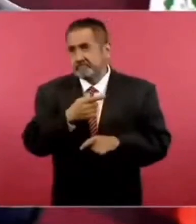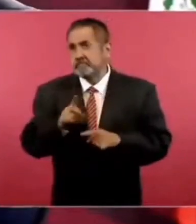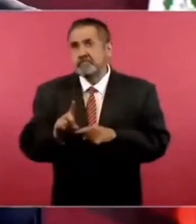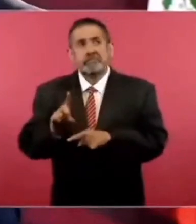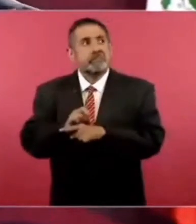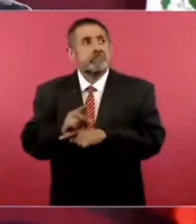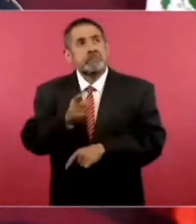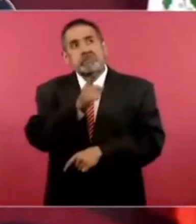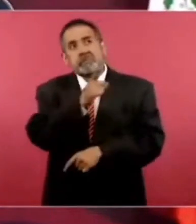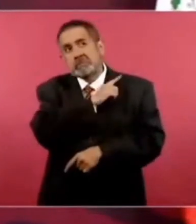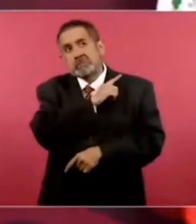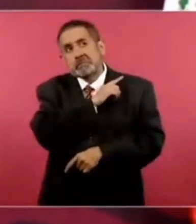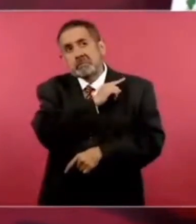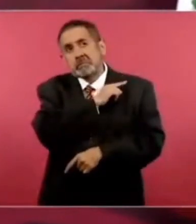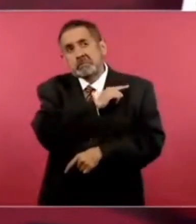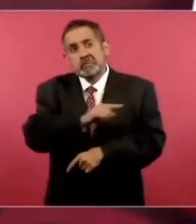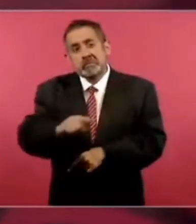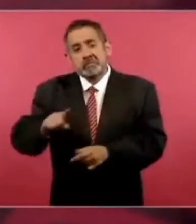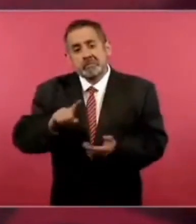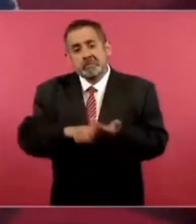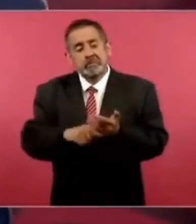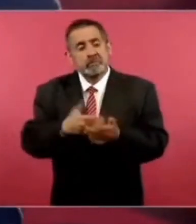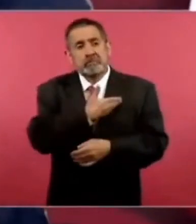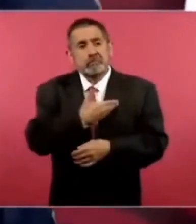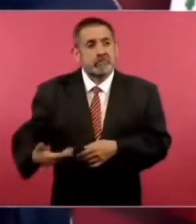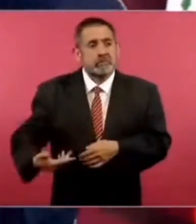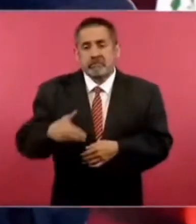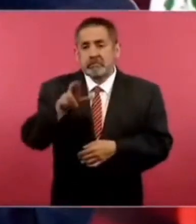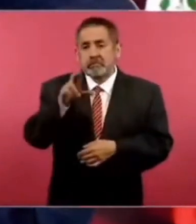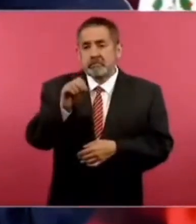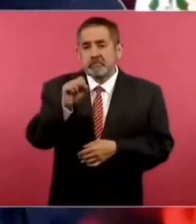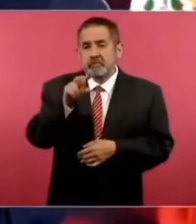desde la época del presidente Roosevelt